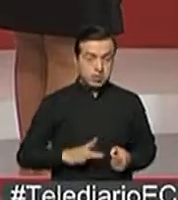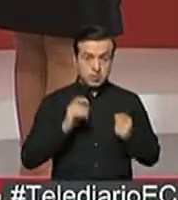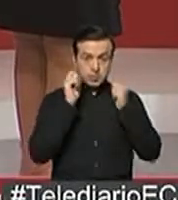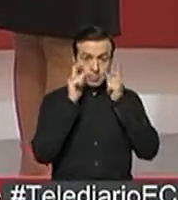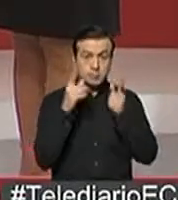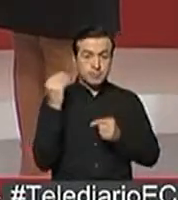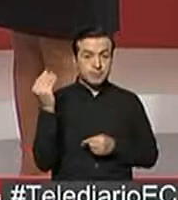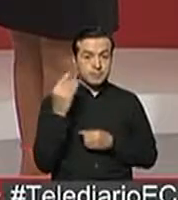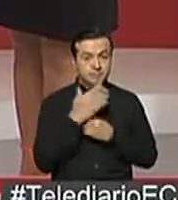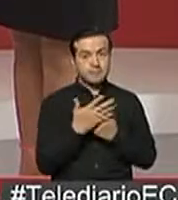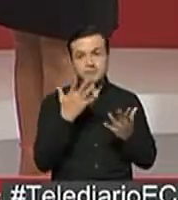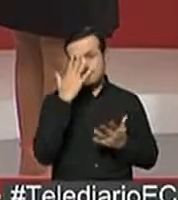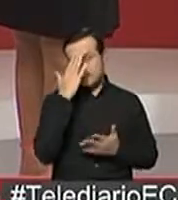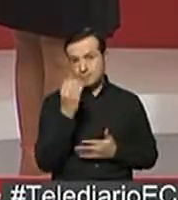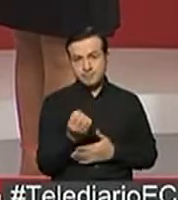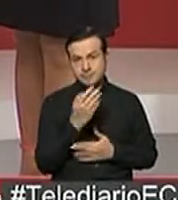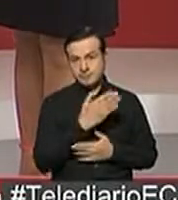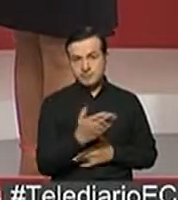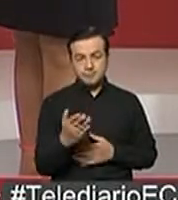en adolescentes. Muy buenos días, César.